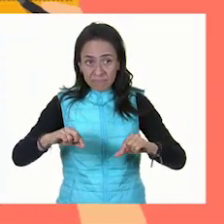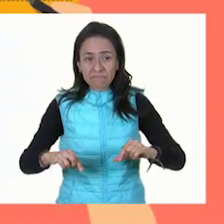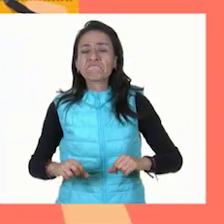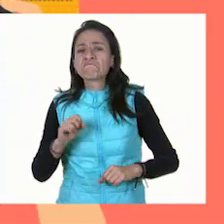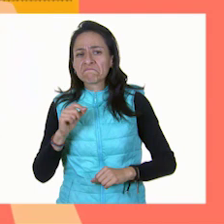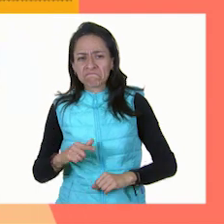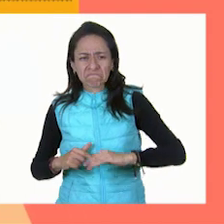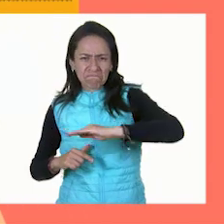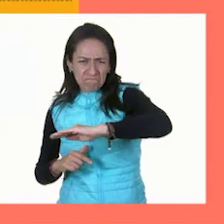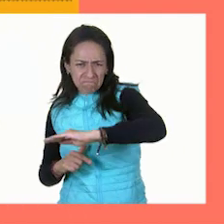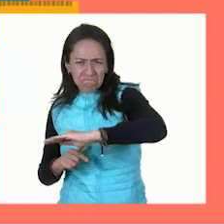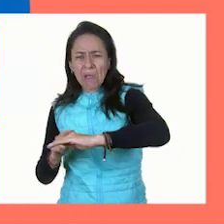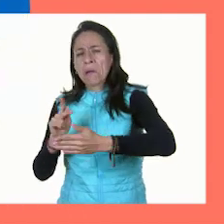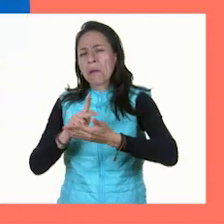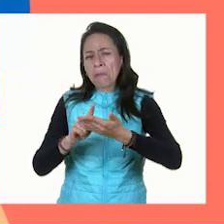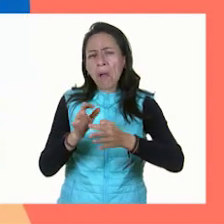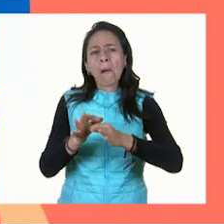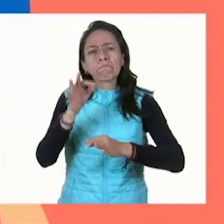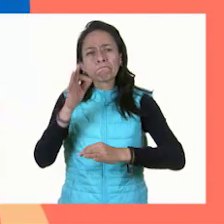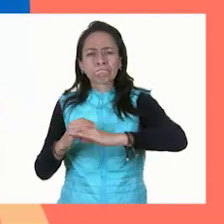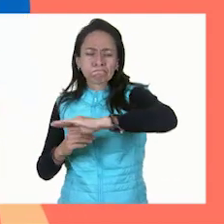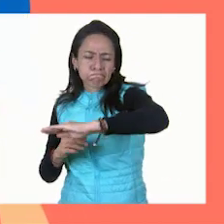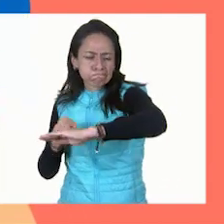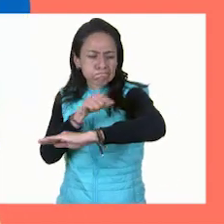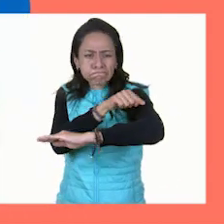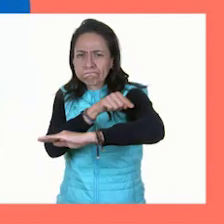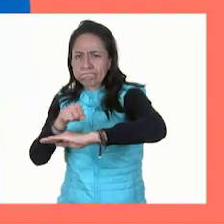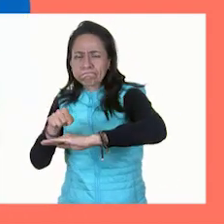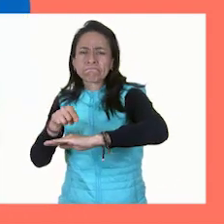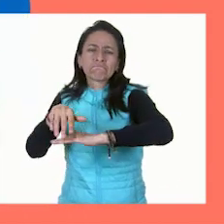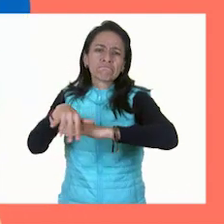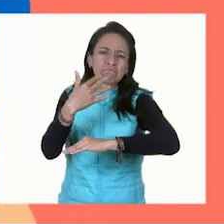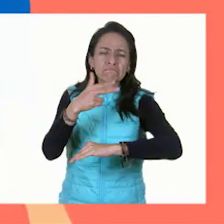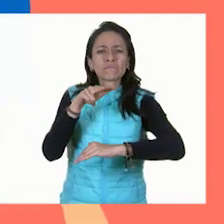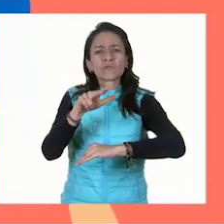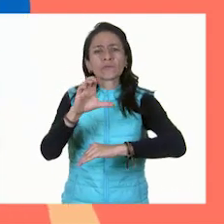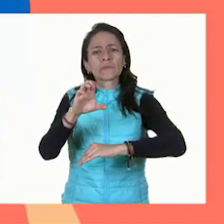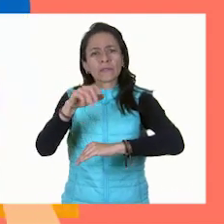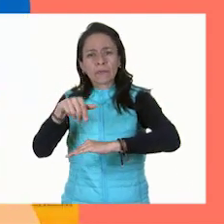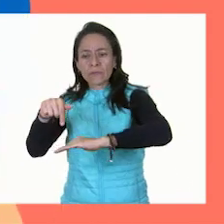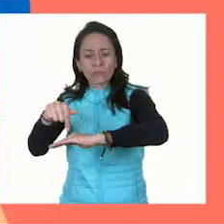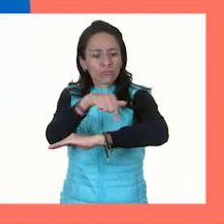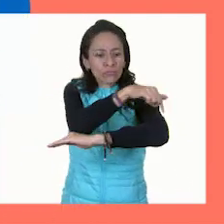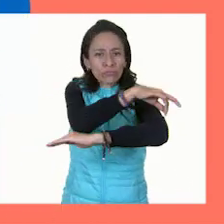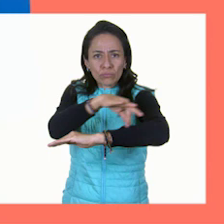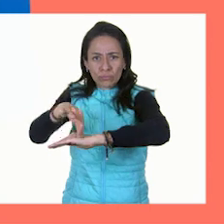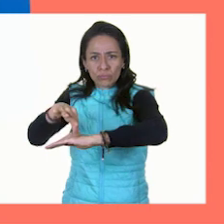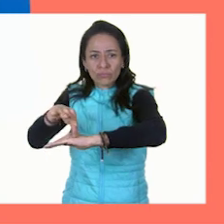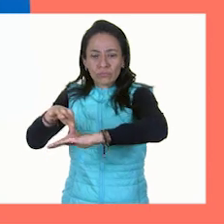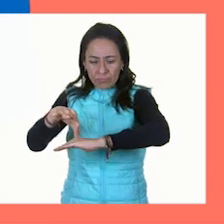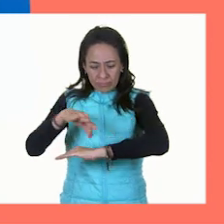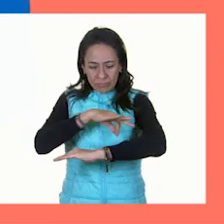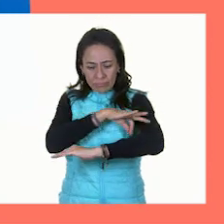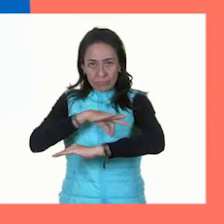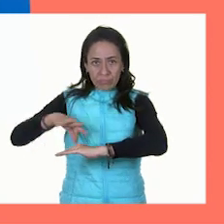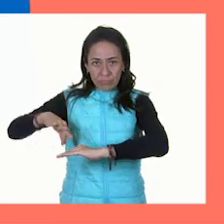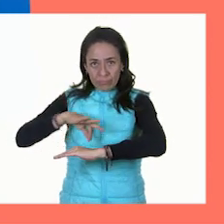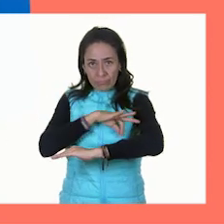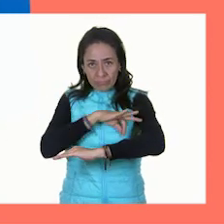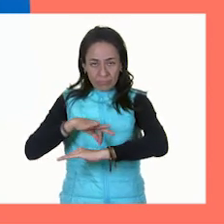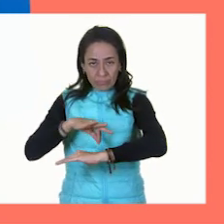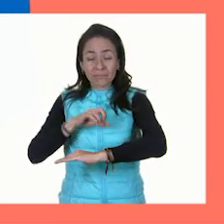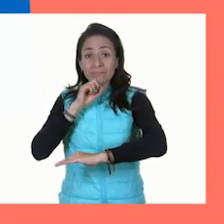el plumón o la pluma de 15 a 18 centímetros de largo de un lado, dejando un margen de